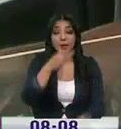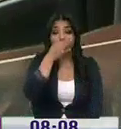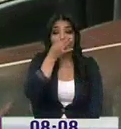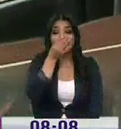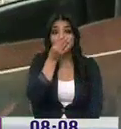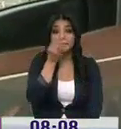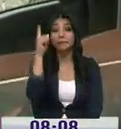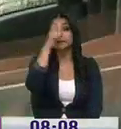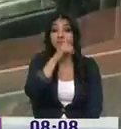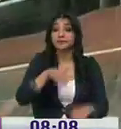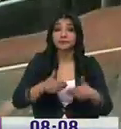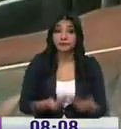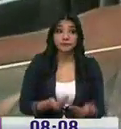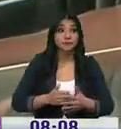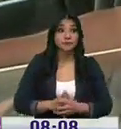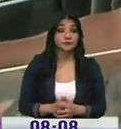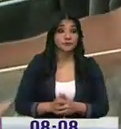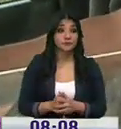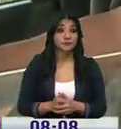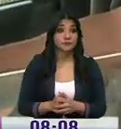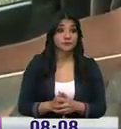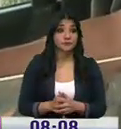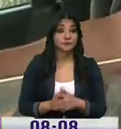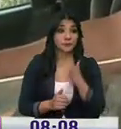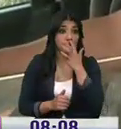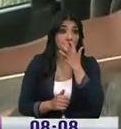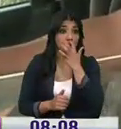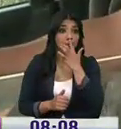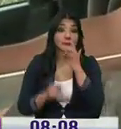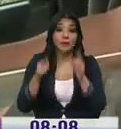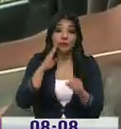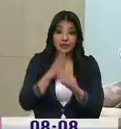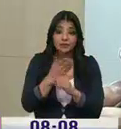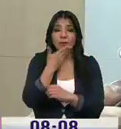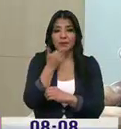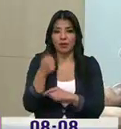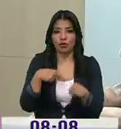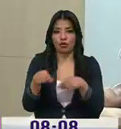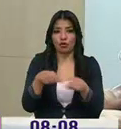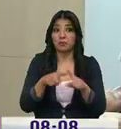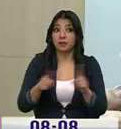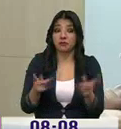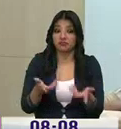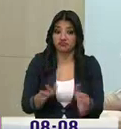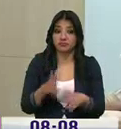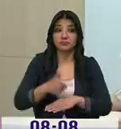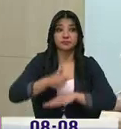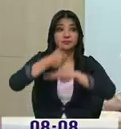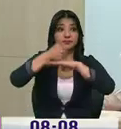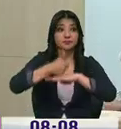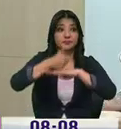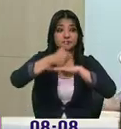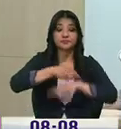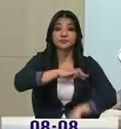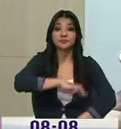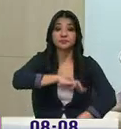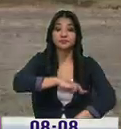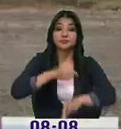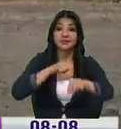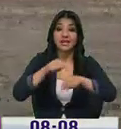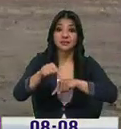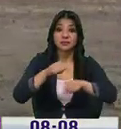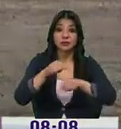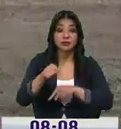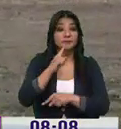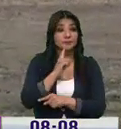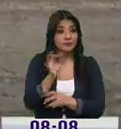porque la cuestión es mejorar la circulación, ¿no? En tanto, las autoridades de la Agencia Metropolitana de Tránsito mencionaron